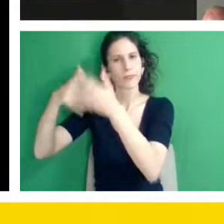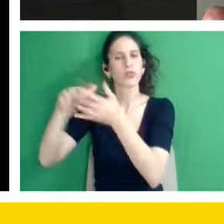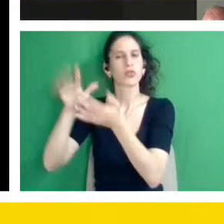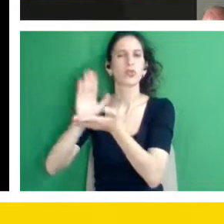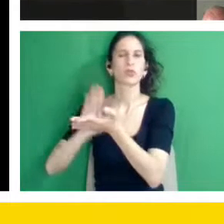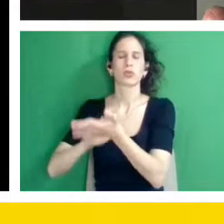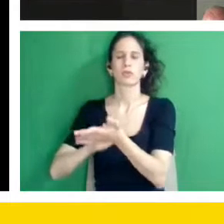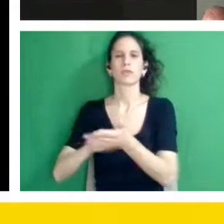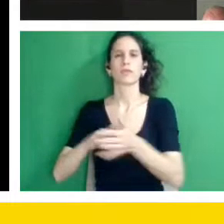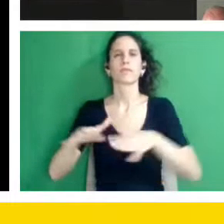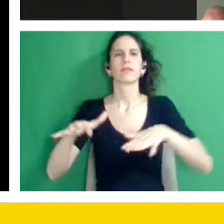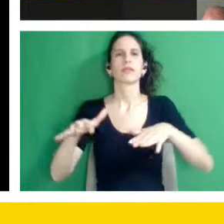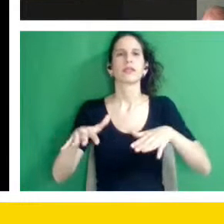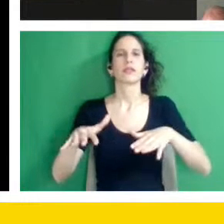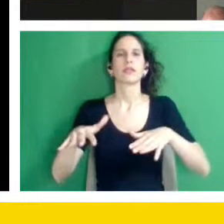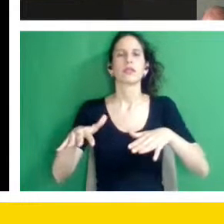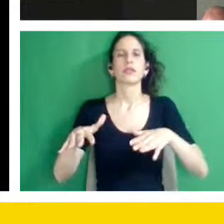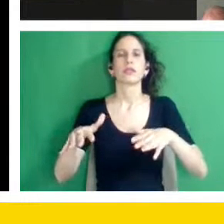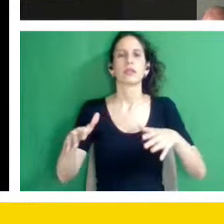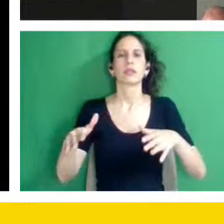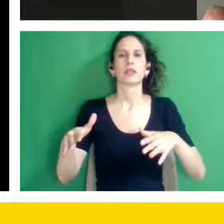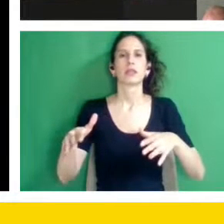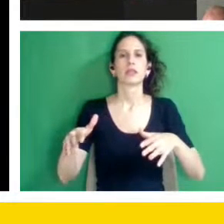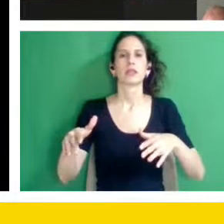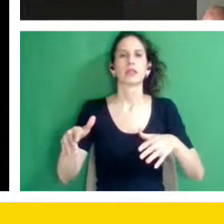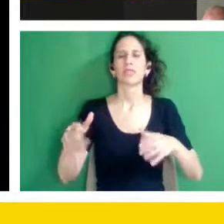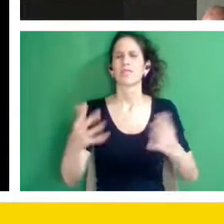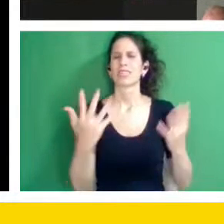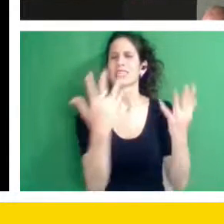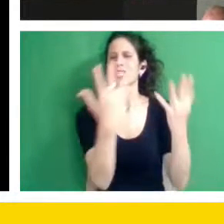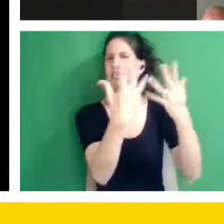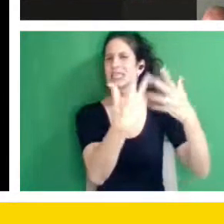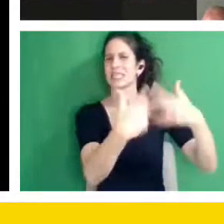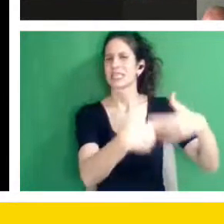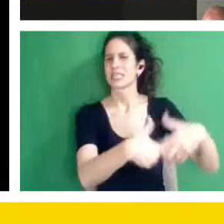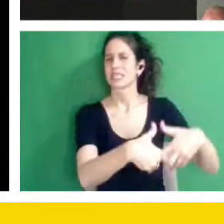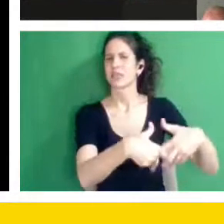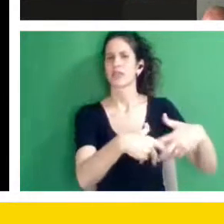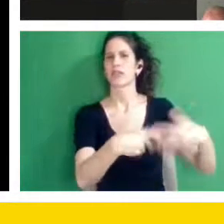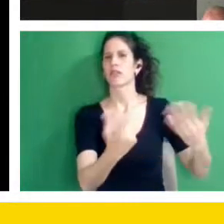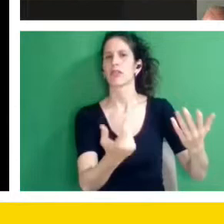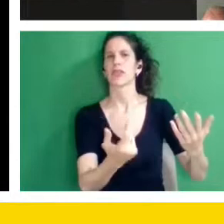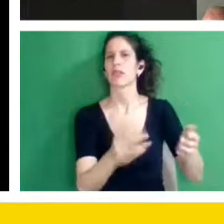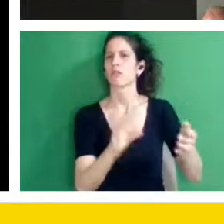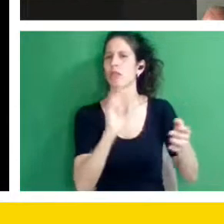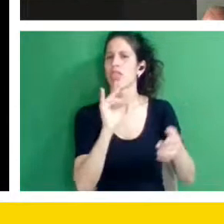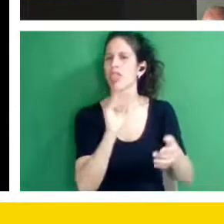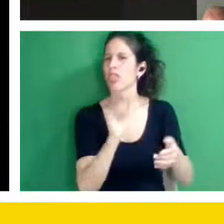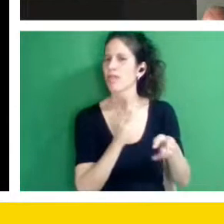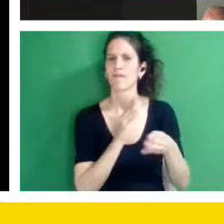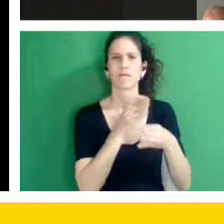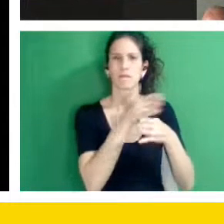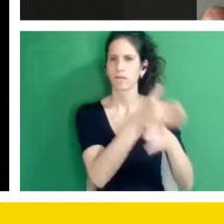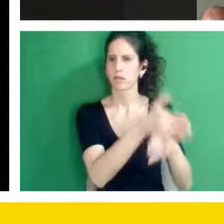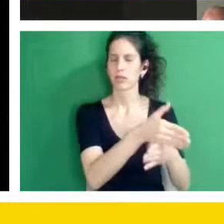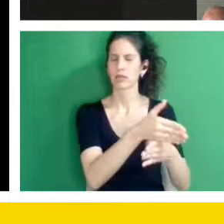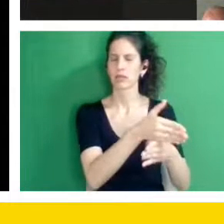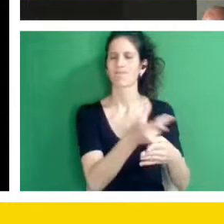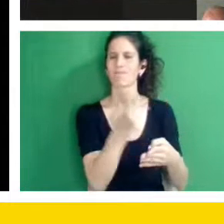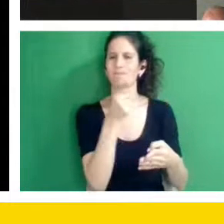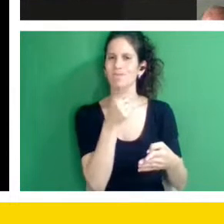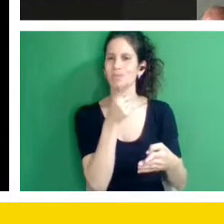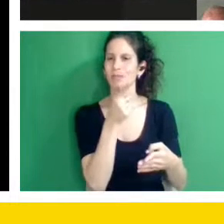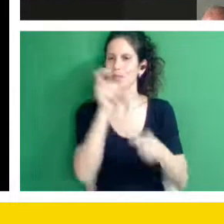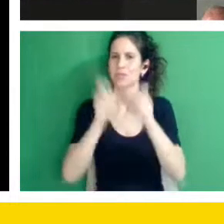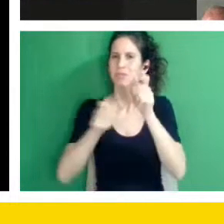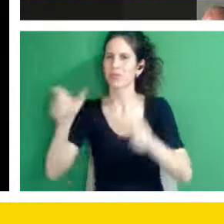pandemia las personas con discapacidad seamos invisibles y no hemos tenido la posibilidad de recibir los servicios que el Estado